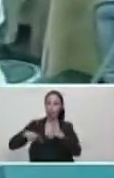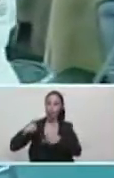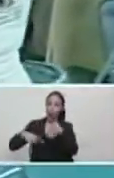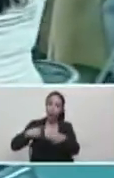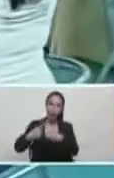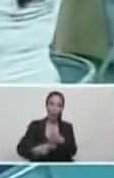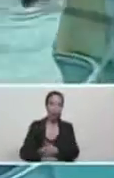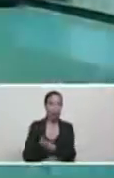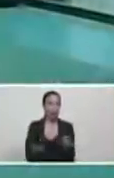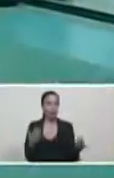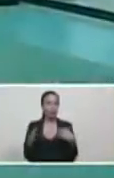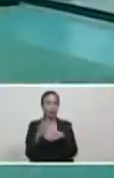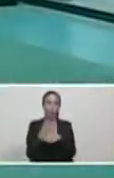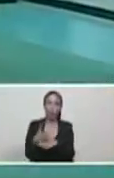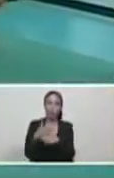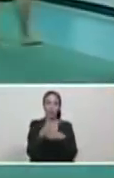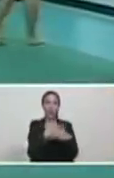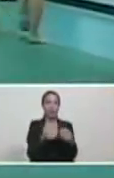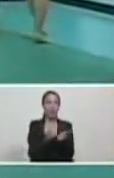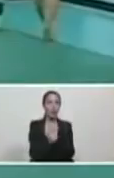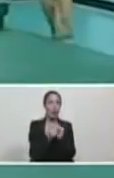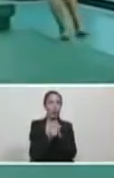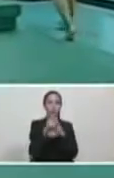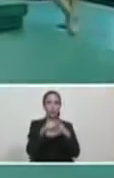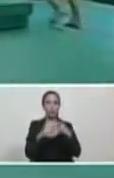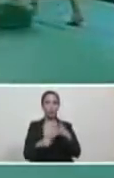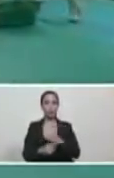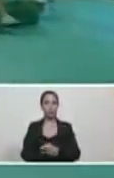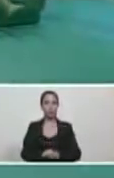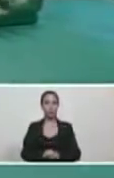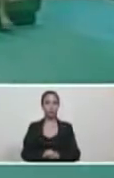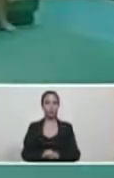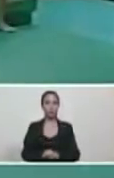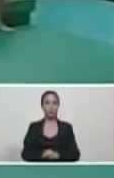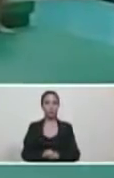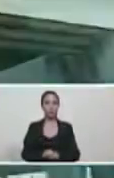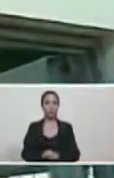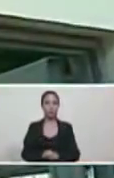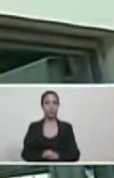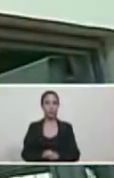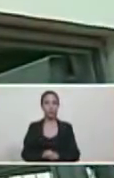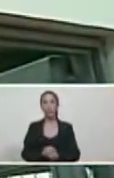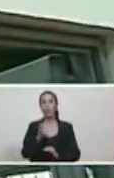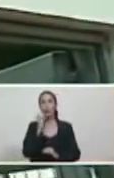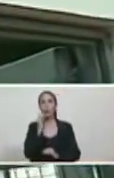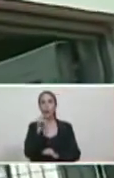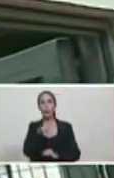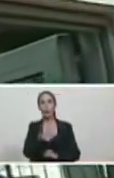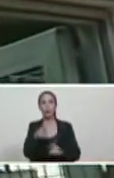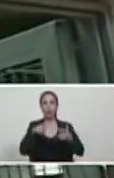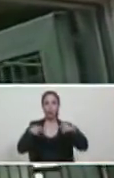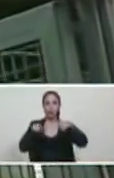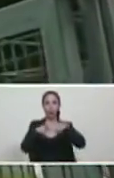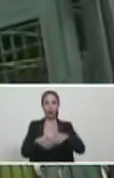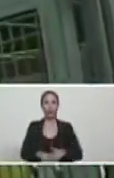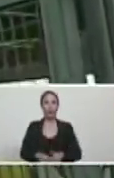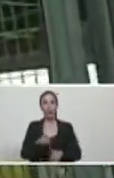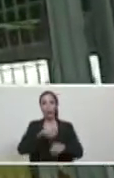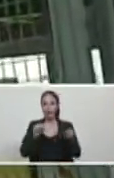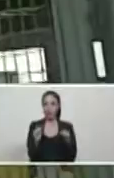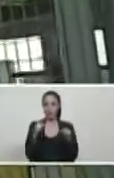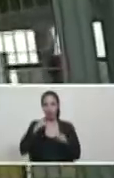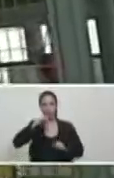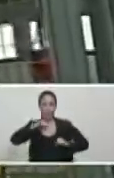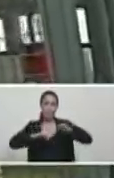distintas disciplinas. Es importante resaltar, por ejemplo, en el Vigía es la tierra de grandes